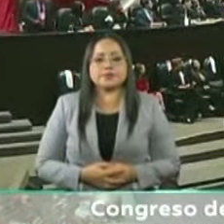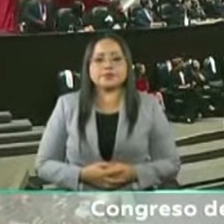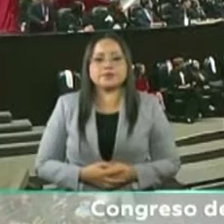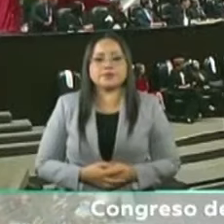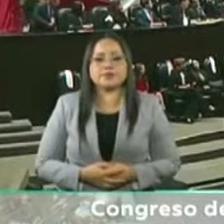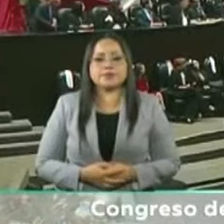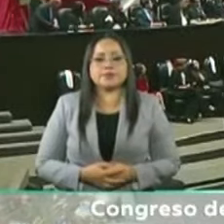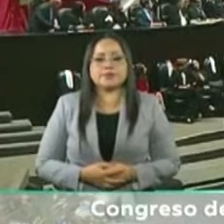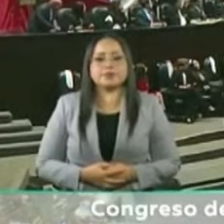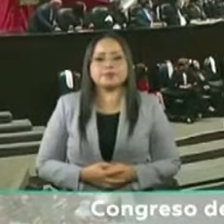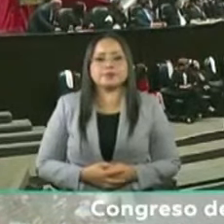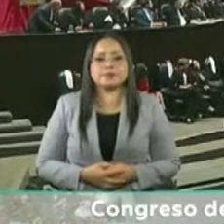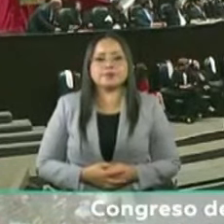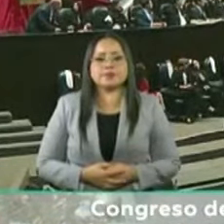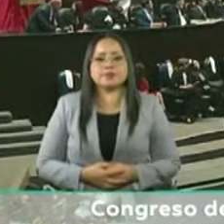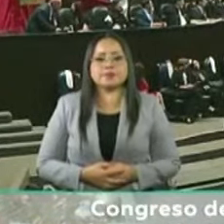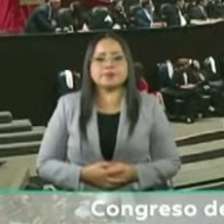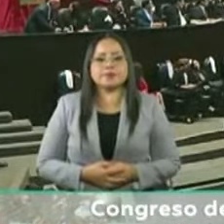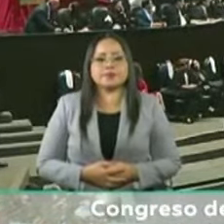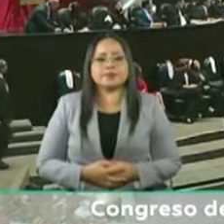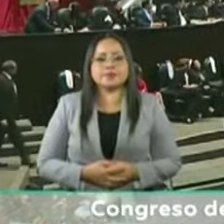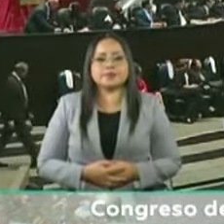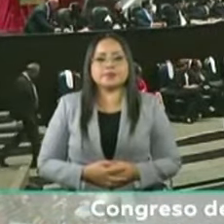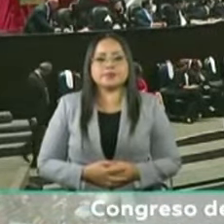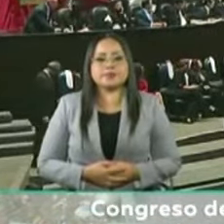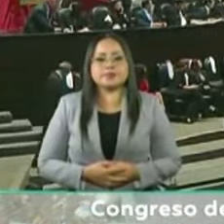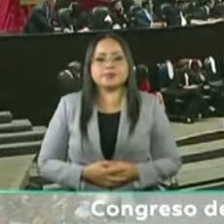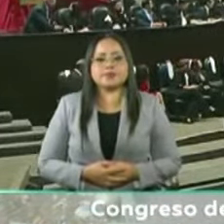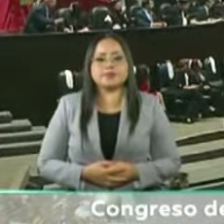planeado que llegue el